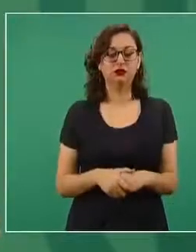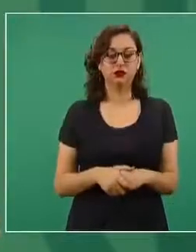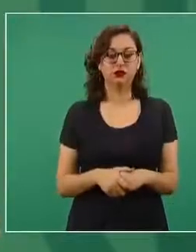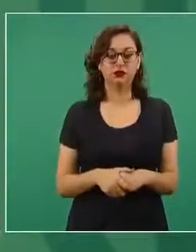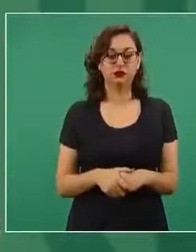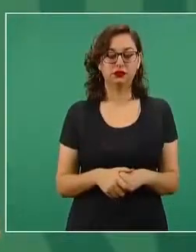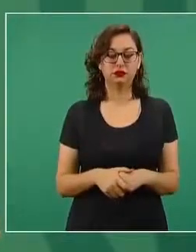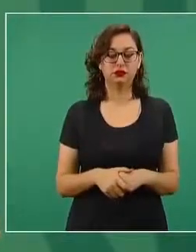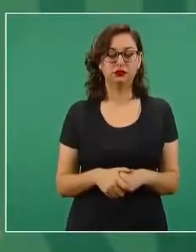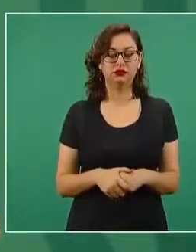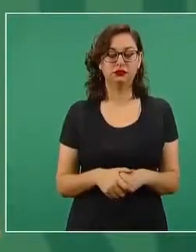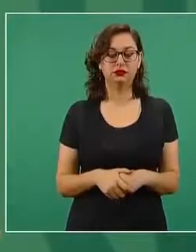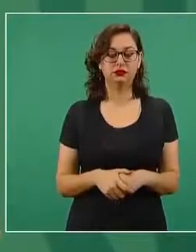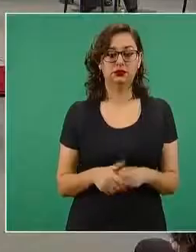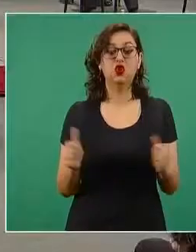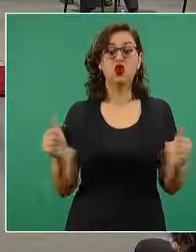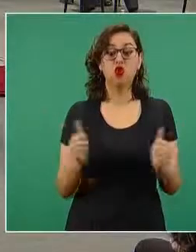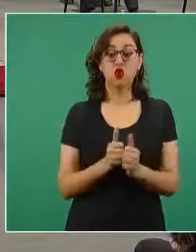subsidio.